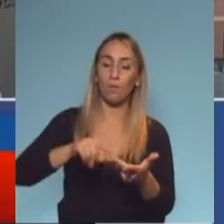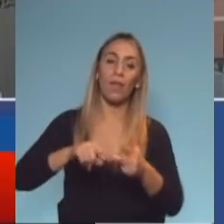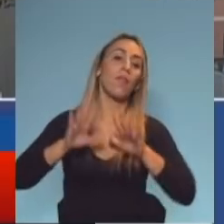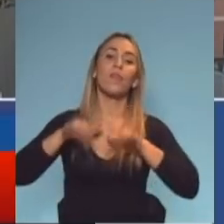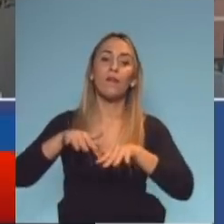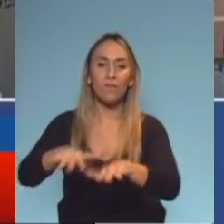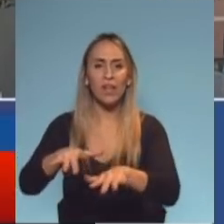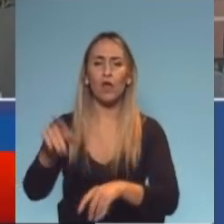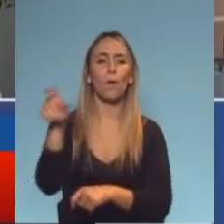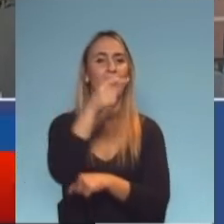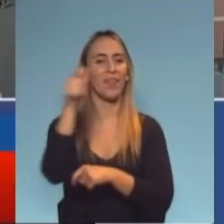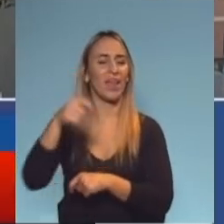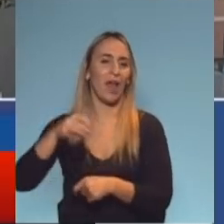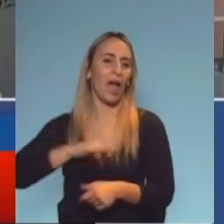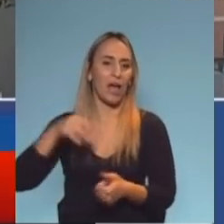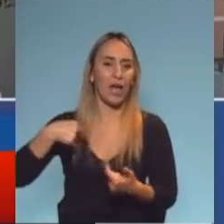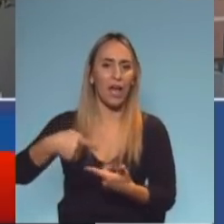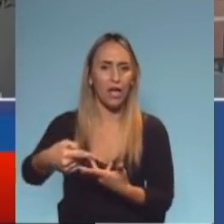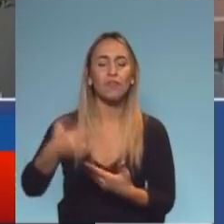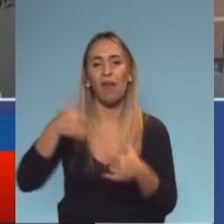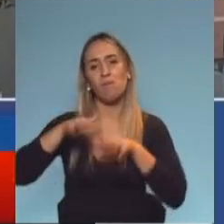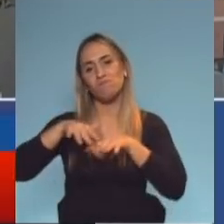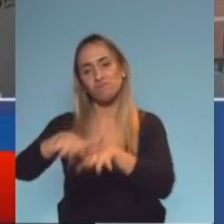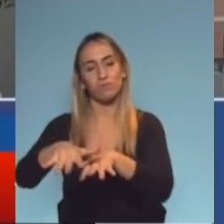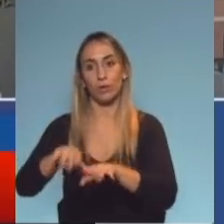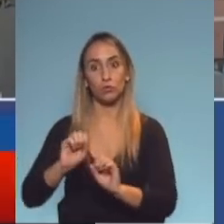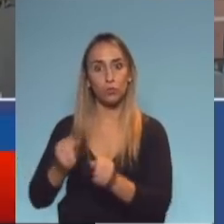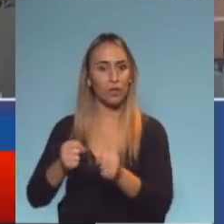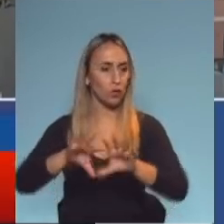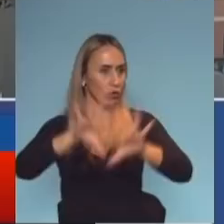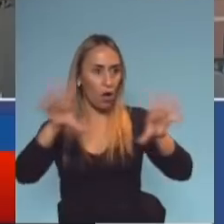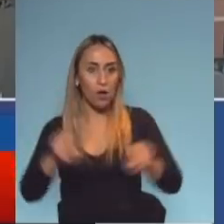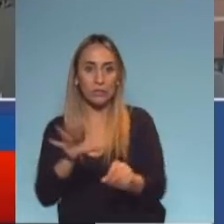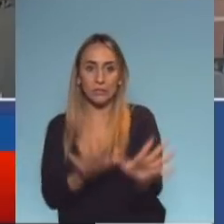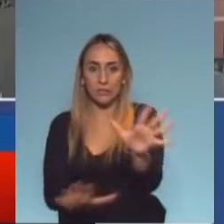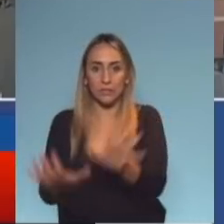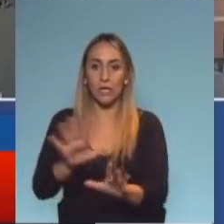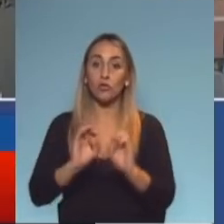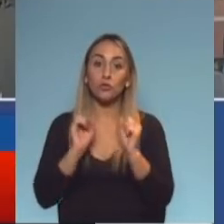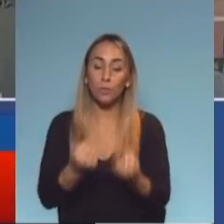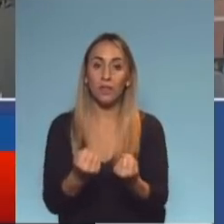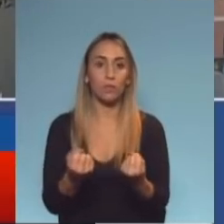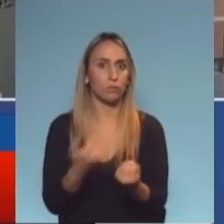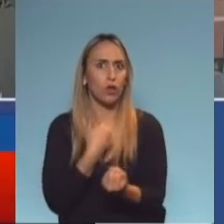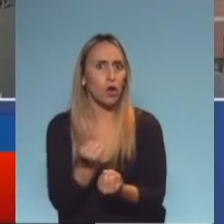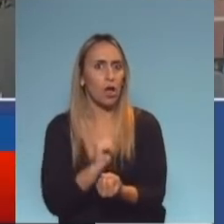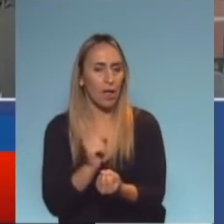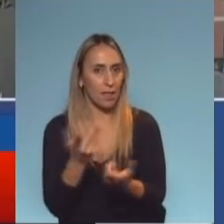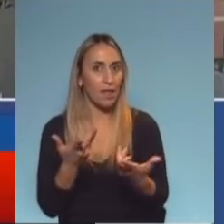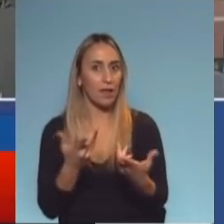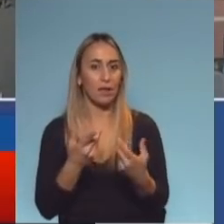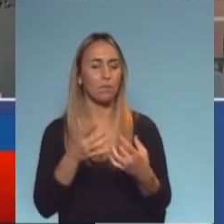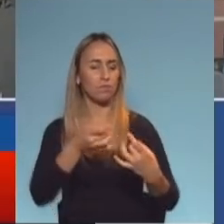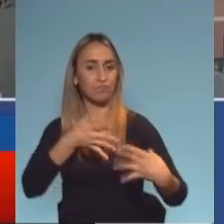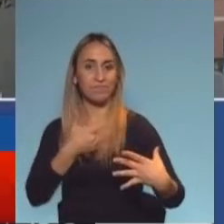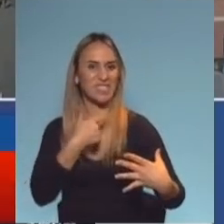celebramos cada año, lo suspendemos. Hicimos todo lo que fue posible para evitar el conflicto, pero al fin y